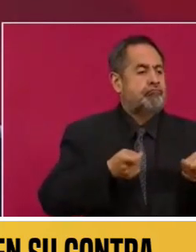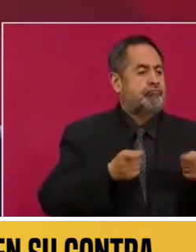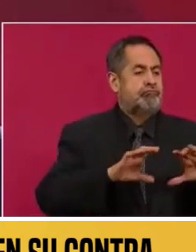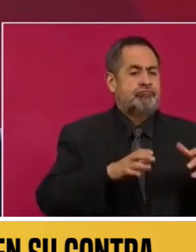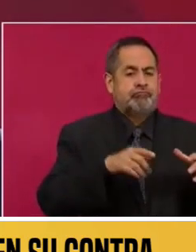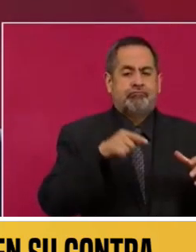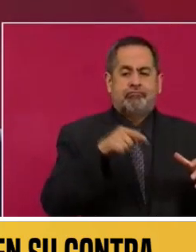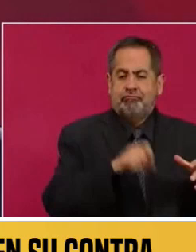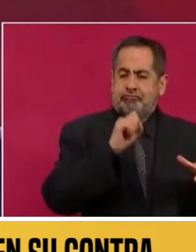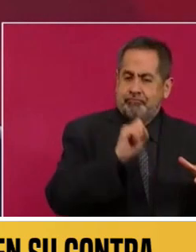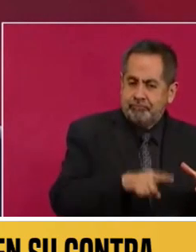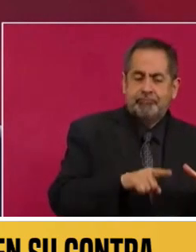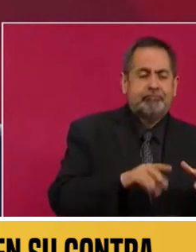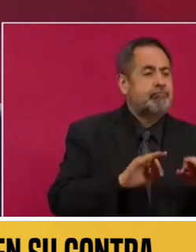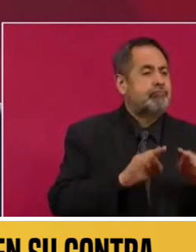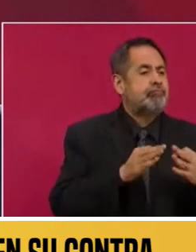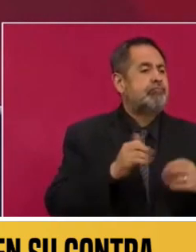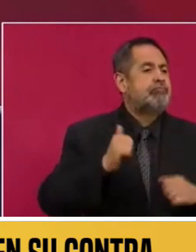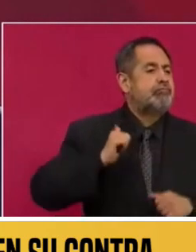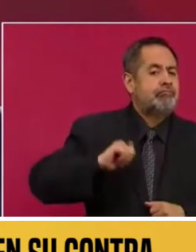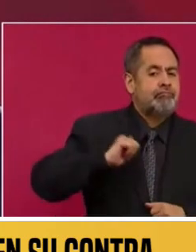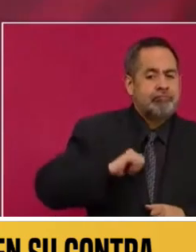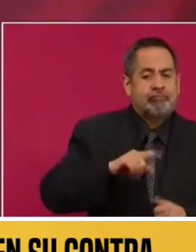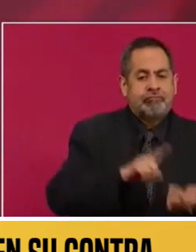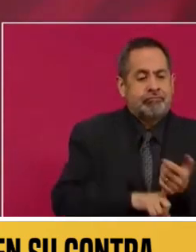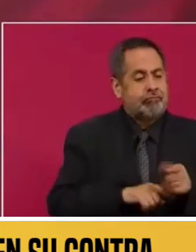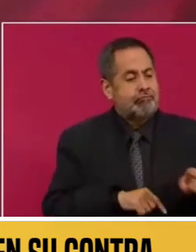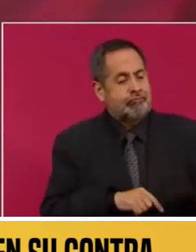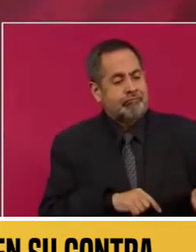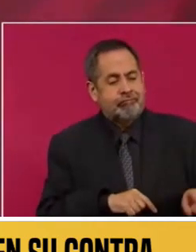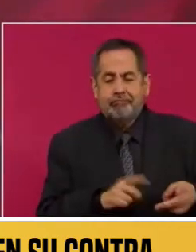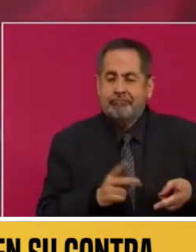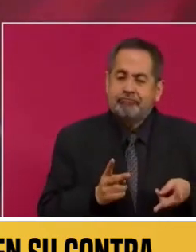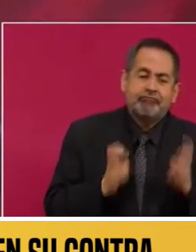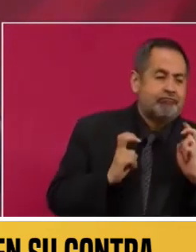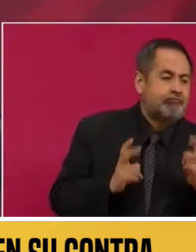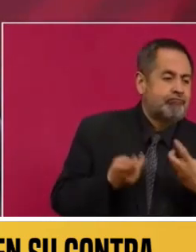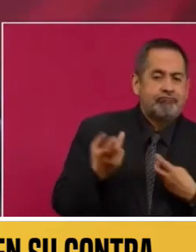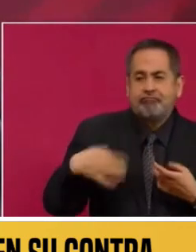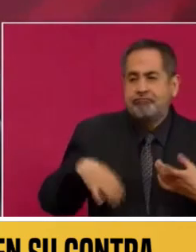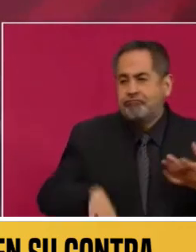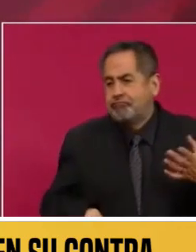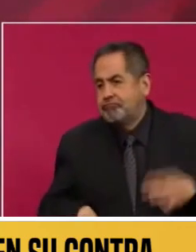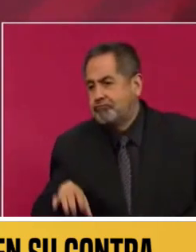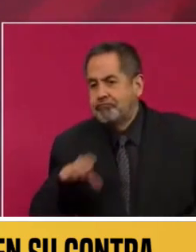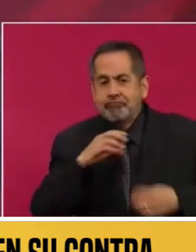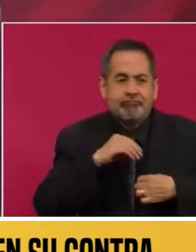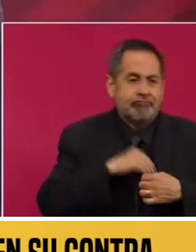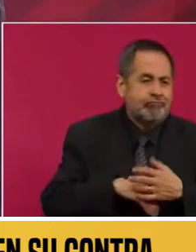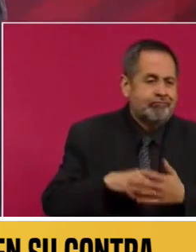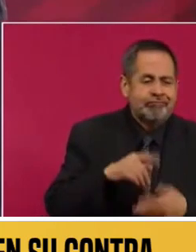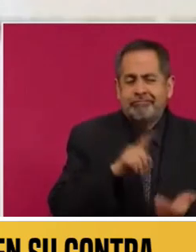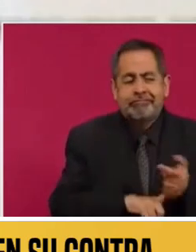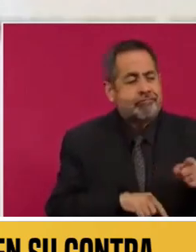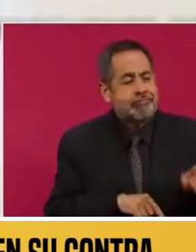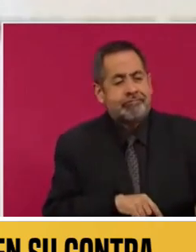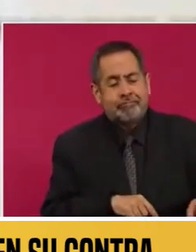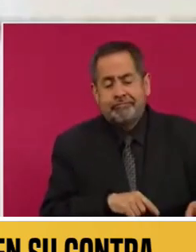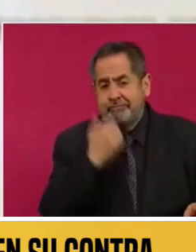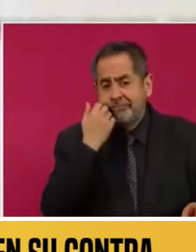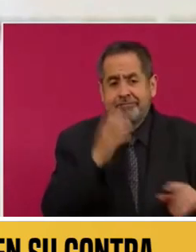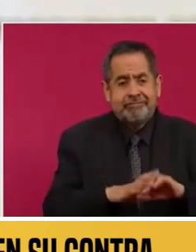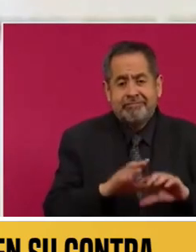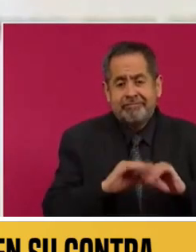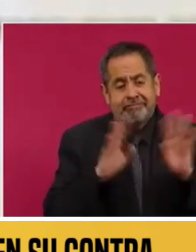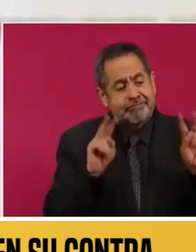sistema político o esa misma política de pillaje. Eso es